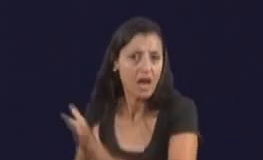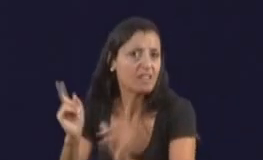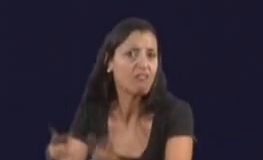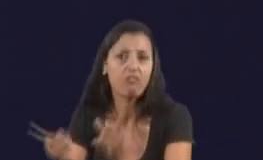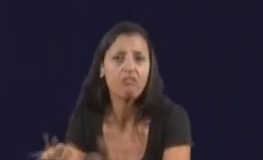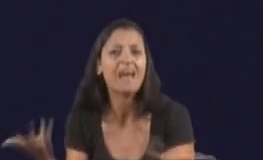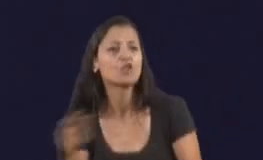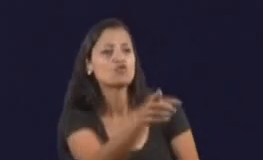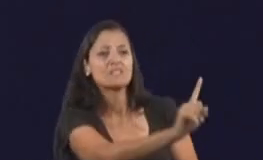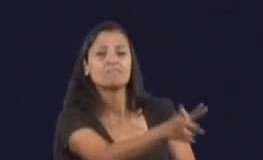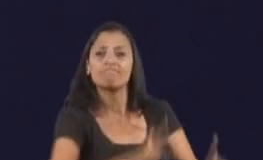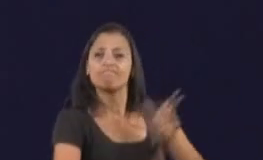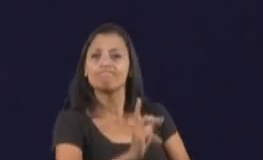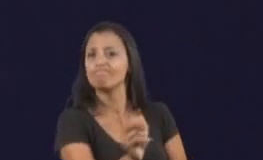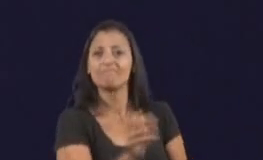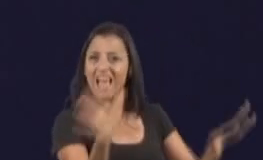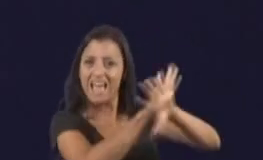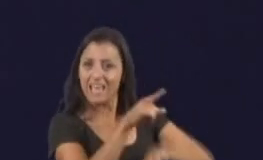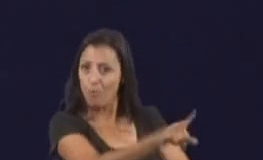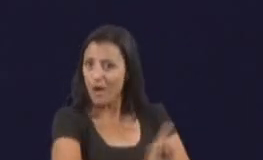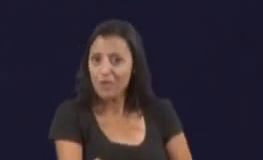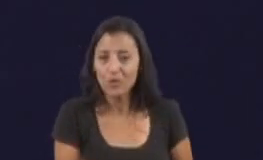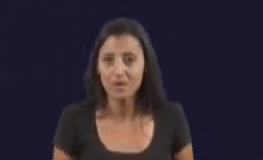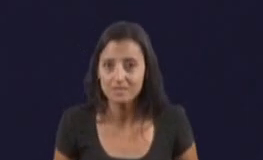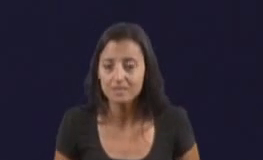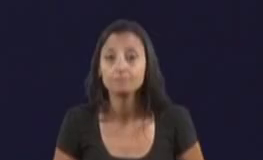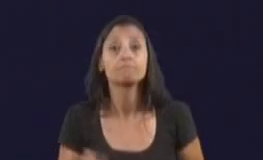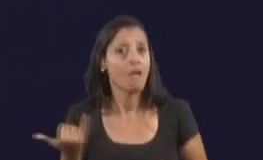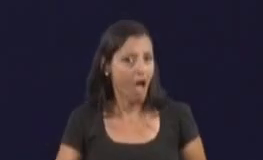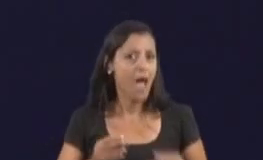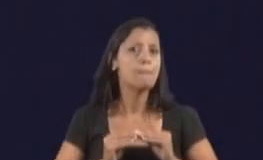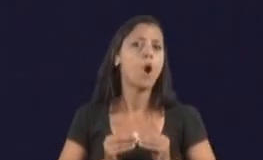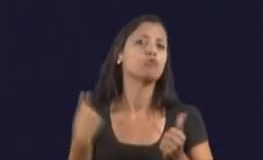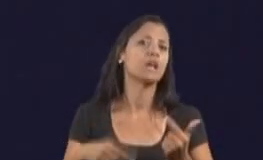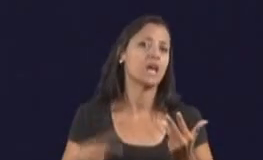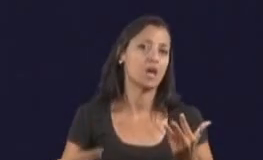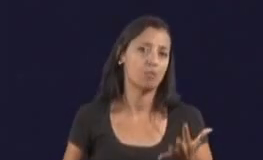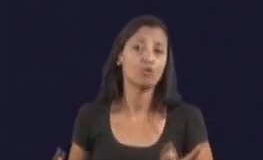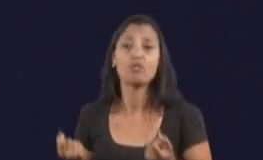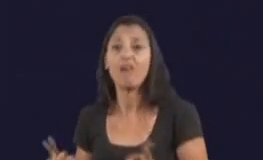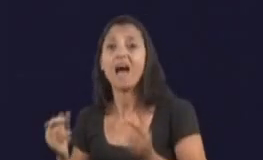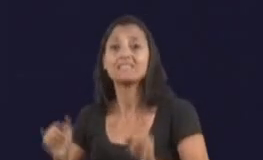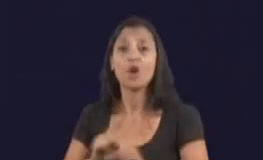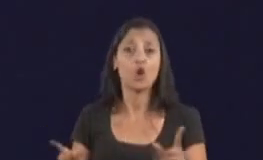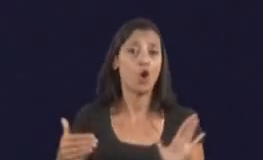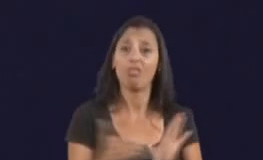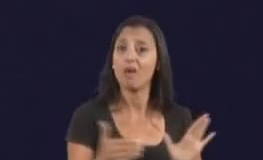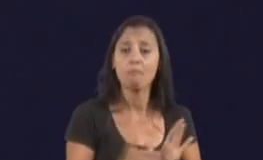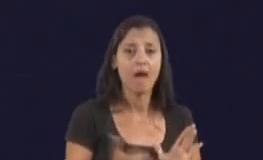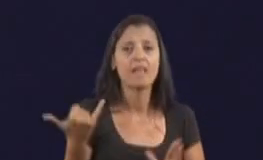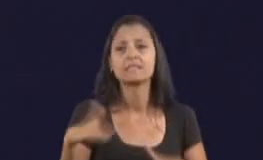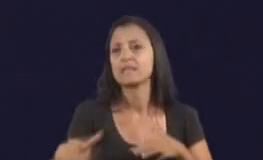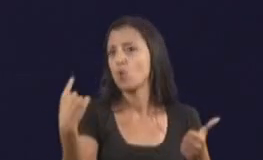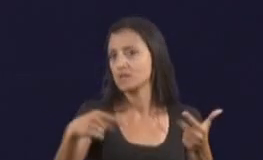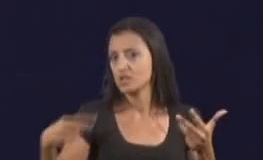no es lineal. O sea, lo que usted me dice es incorrecto, porque hay otras cuestiones que hacen otras